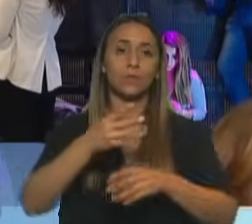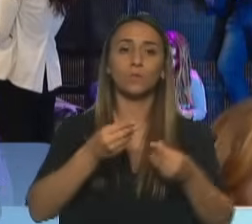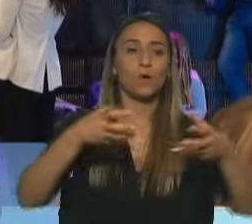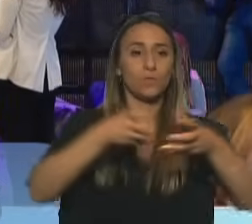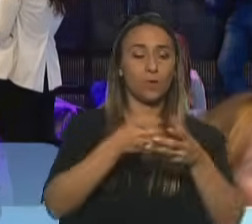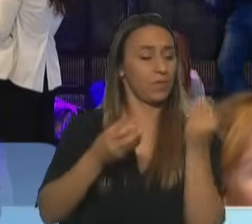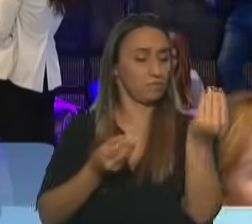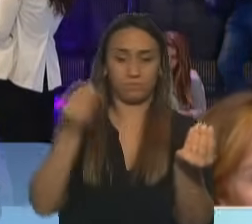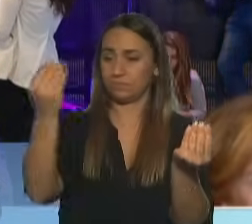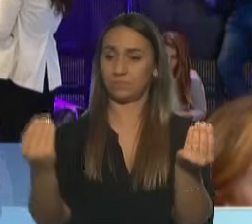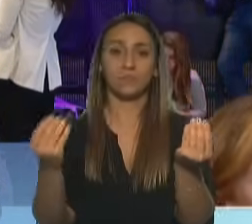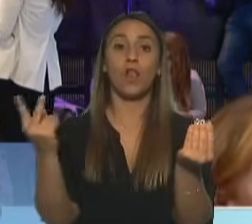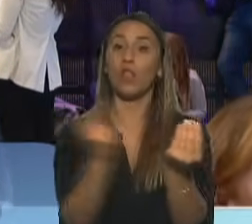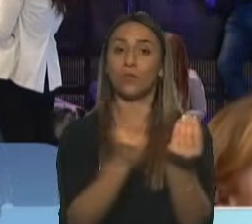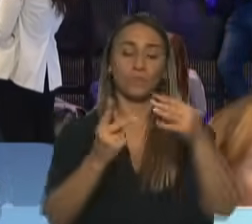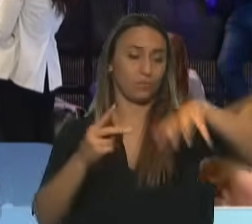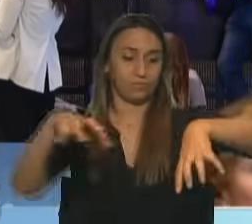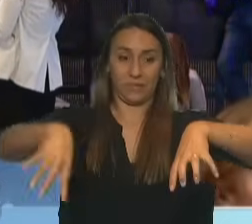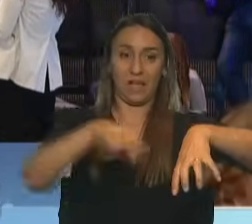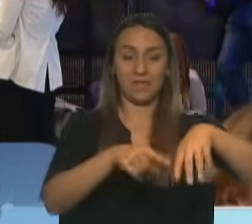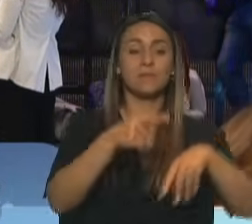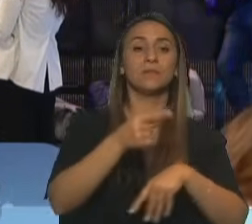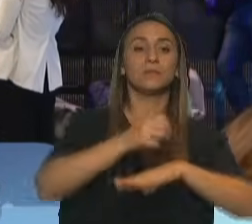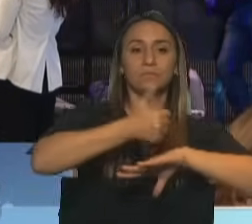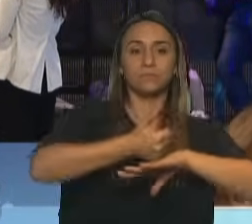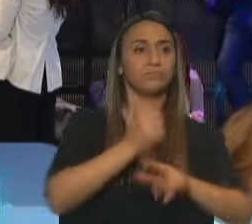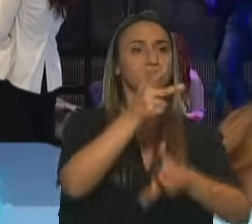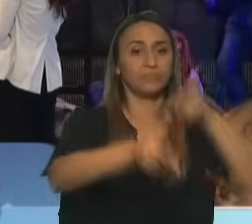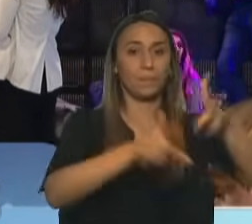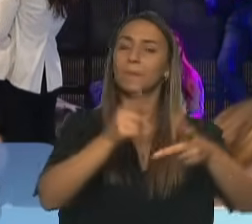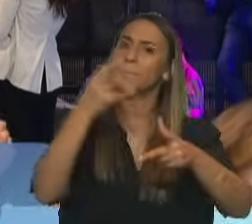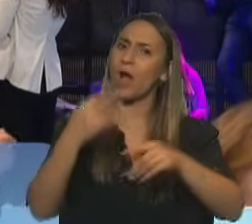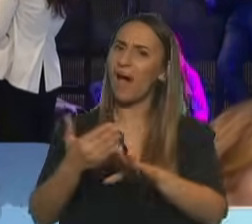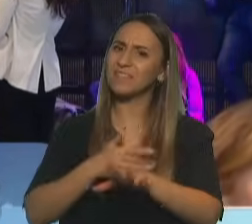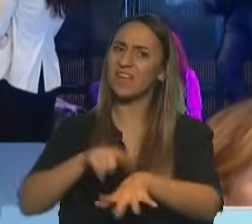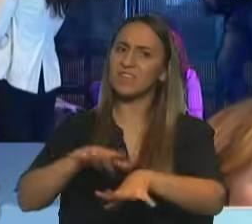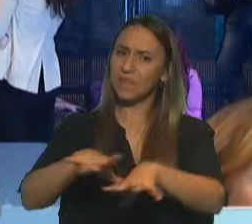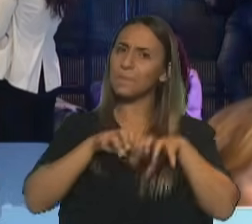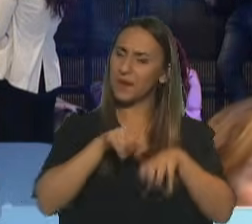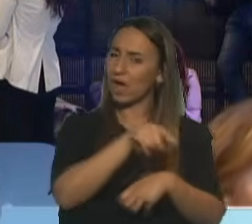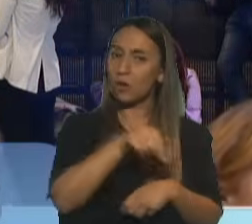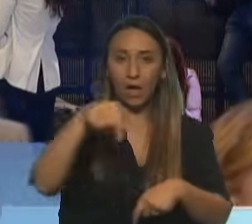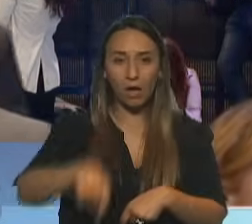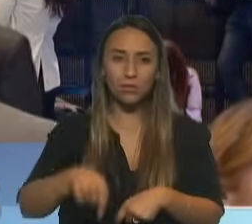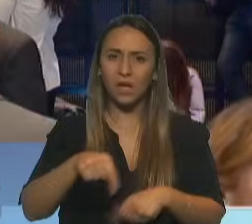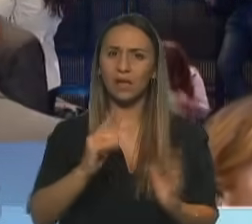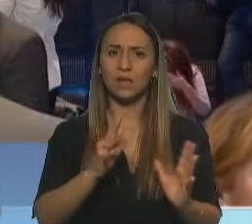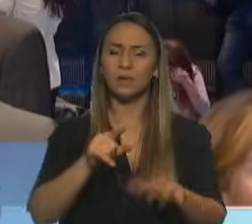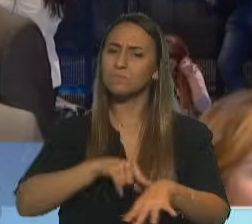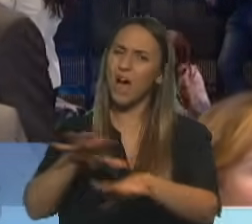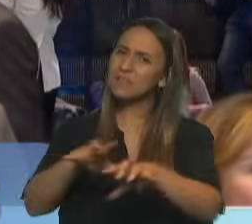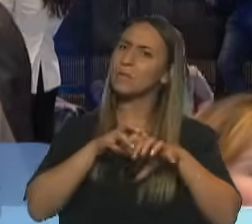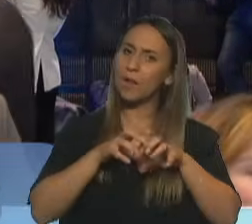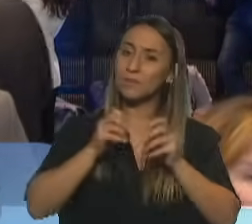viene respetando, Sí, sí, como sí. pasó en las generales del 22 de octubre. En las Más PASO temprano, no nos fue decía así. Laura Mayocchi. Esta vez arrancaron mucho más temprano.